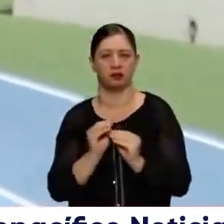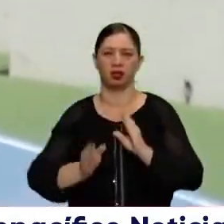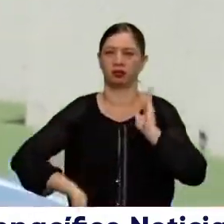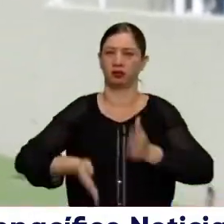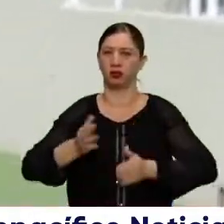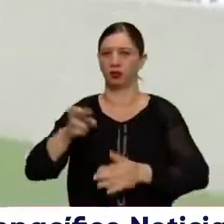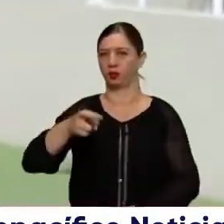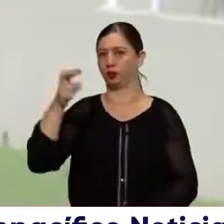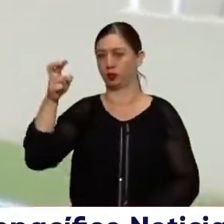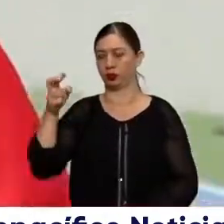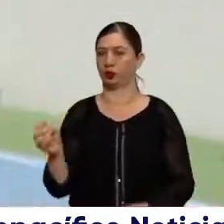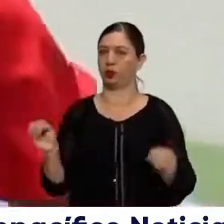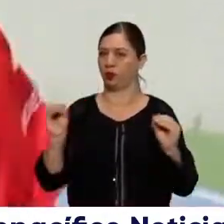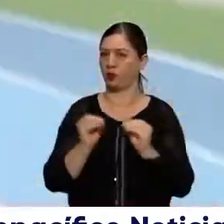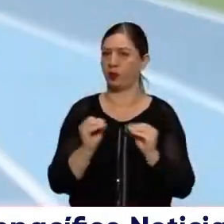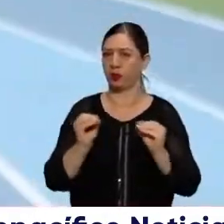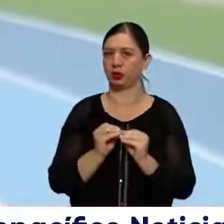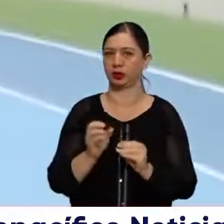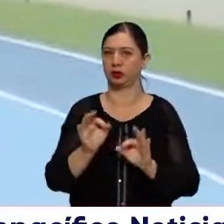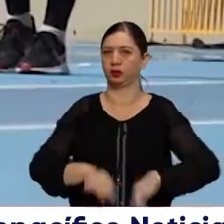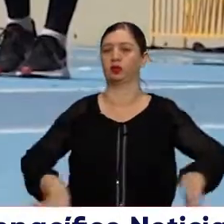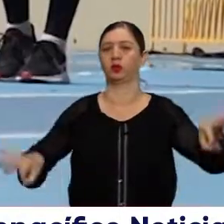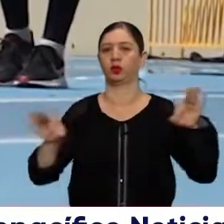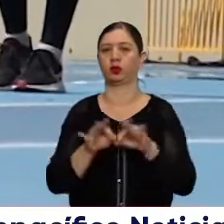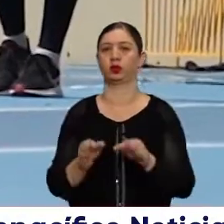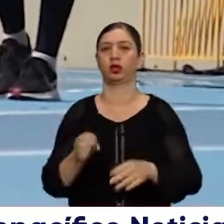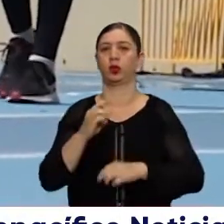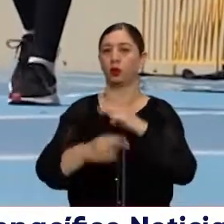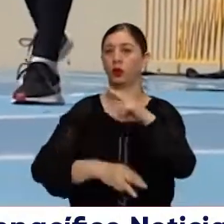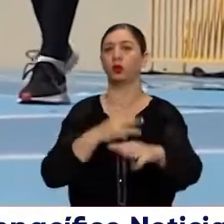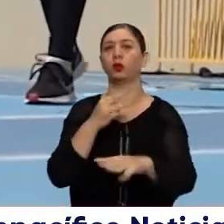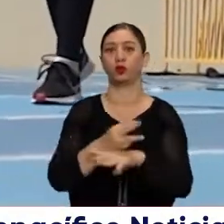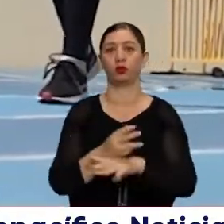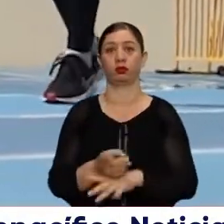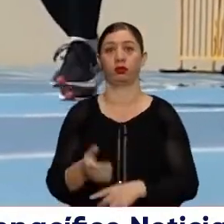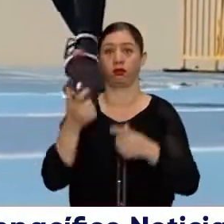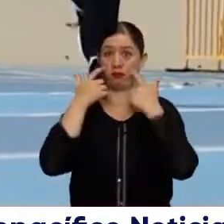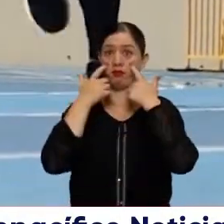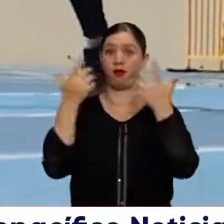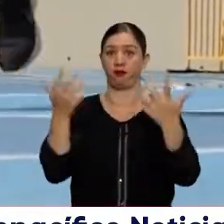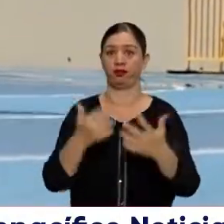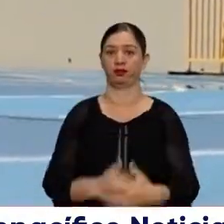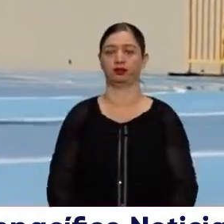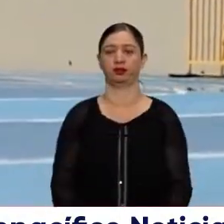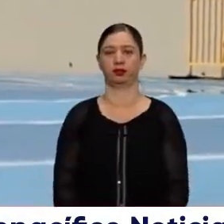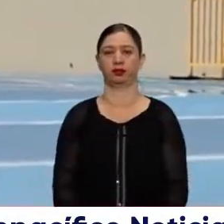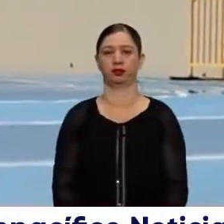deportiva en la que espera sumar el papel relevante en la cita mundialista donde será una de las anfitrionas.